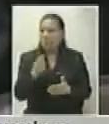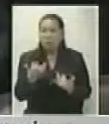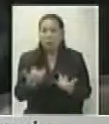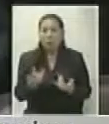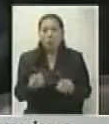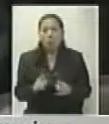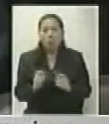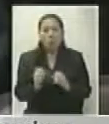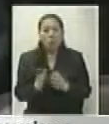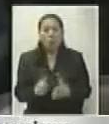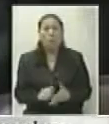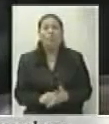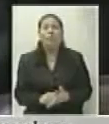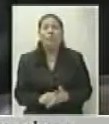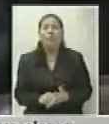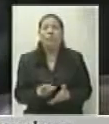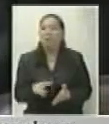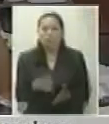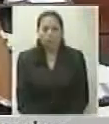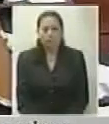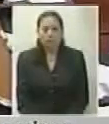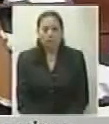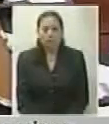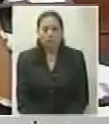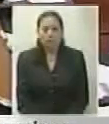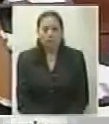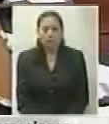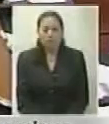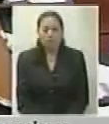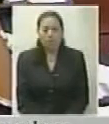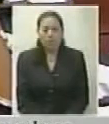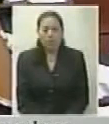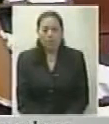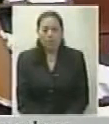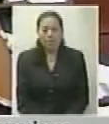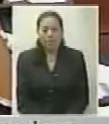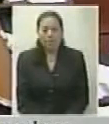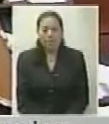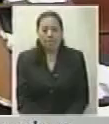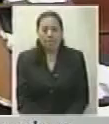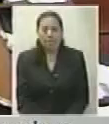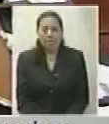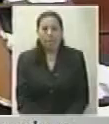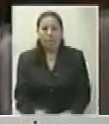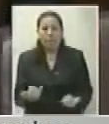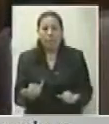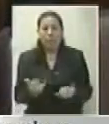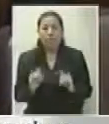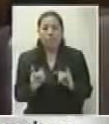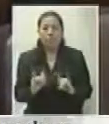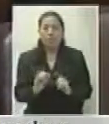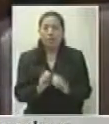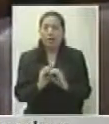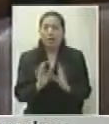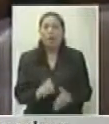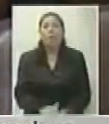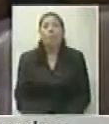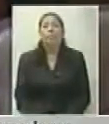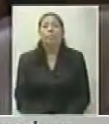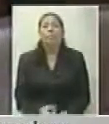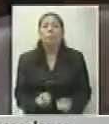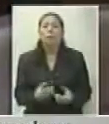vigente cuando los condenaron. Y eso no se puede hacer. Presidente, acá lo que debe quedar claro es que muchas de